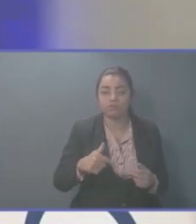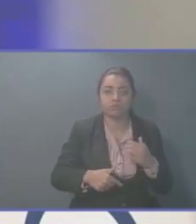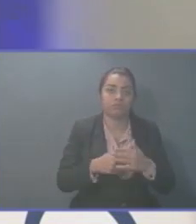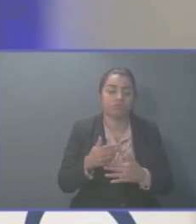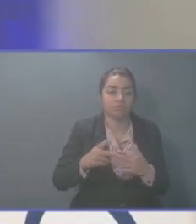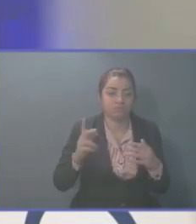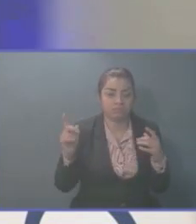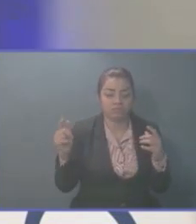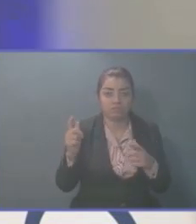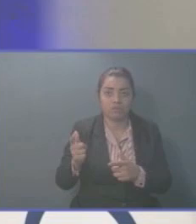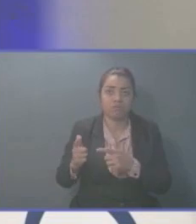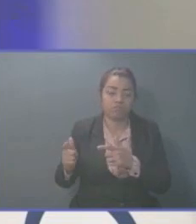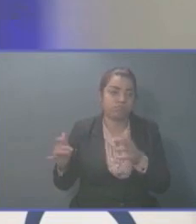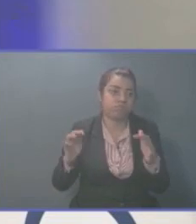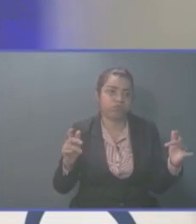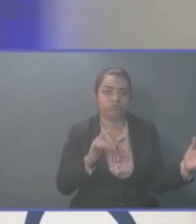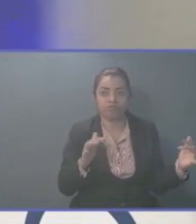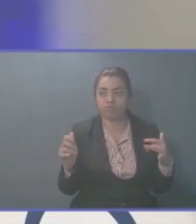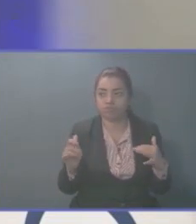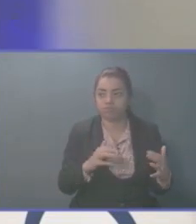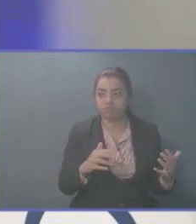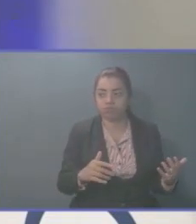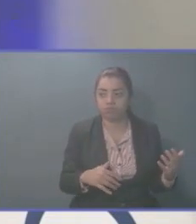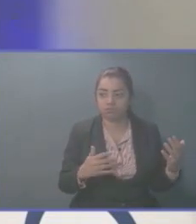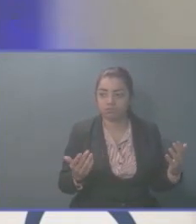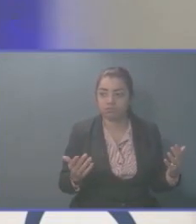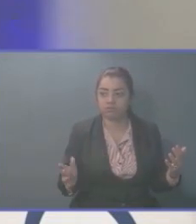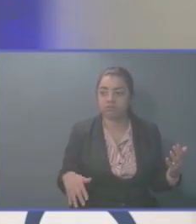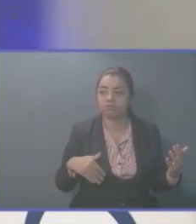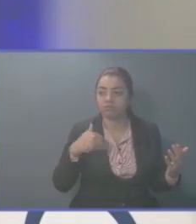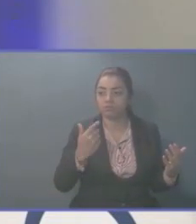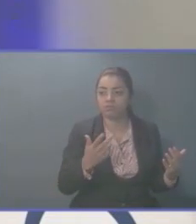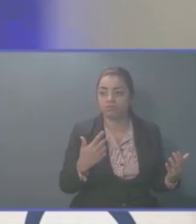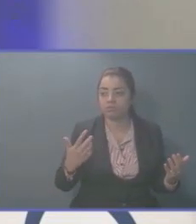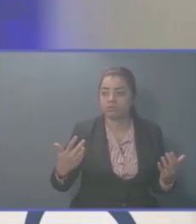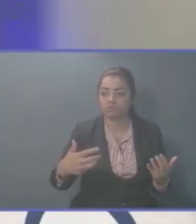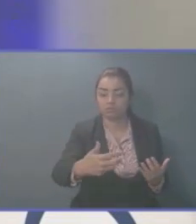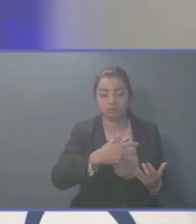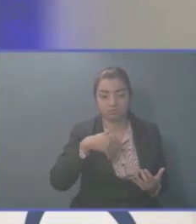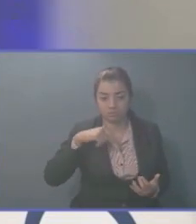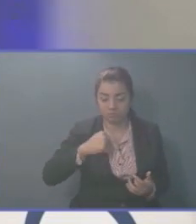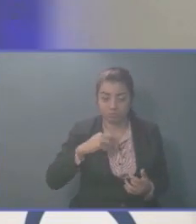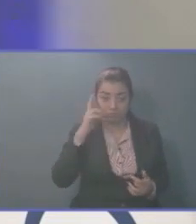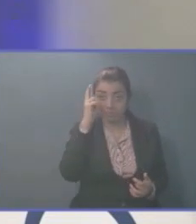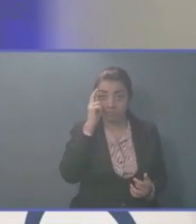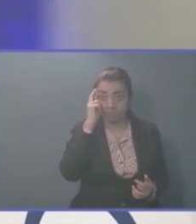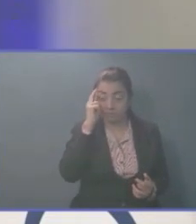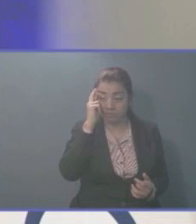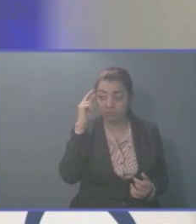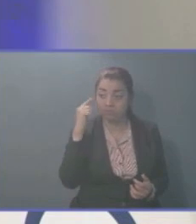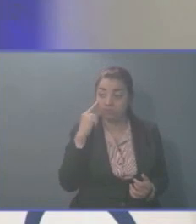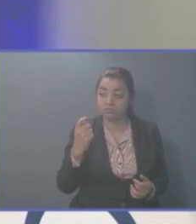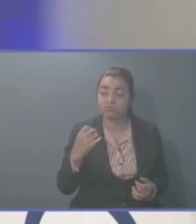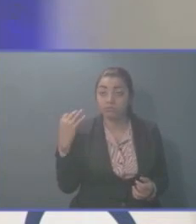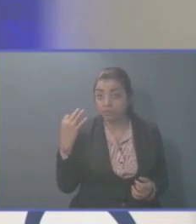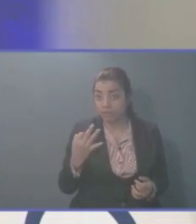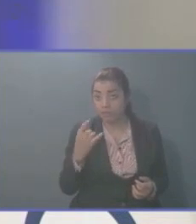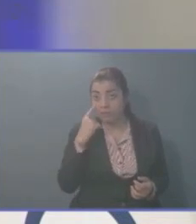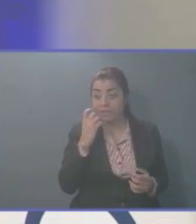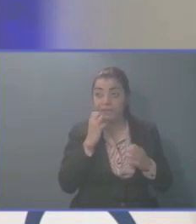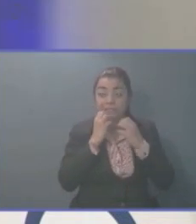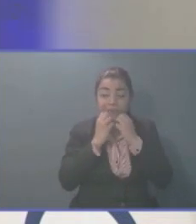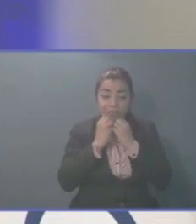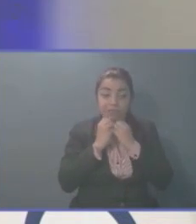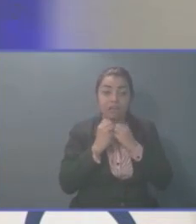armado dejó más de 75,000 muertos. Y eso nosotros nos debe llevar a la reflexión que debemos cuidar lo que tenemos, que